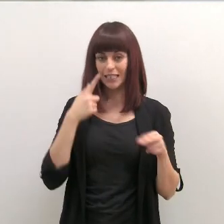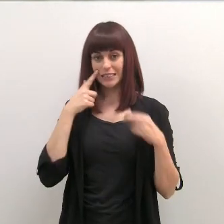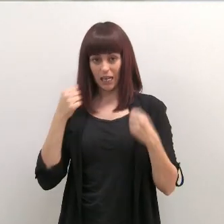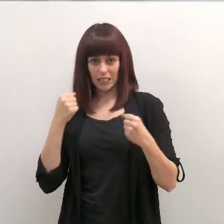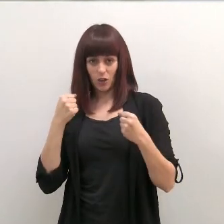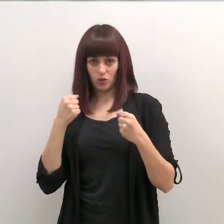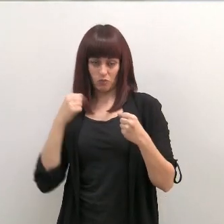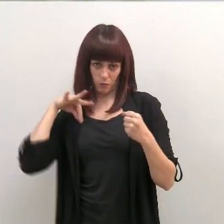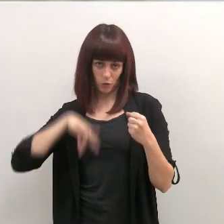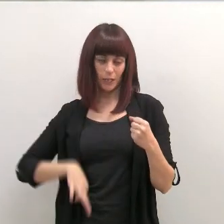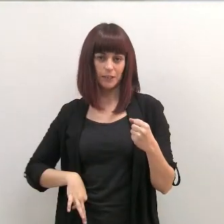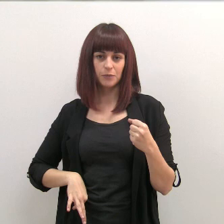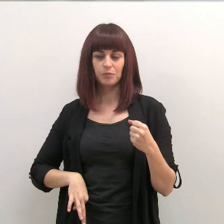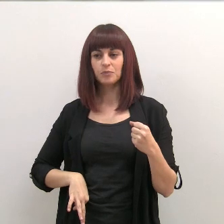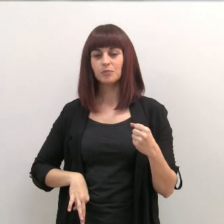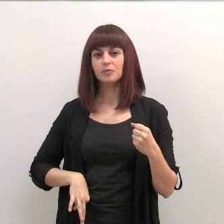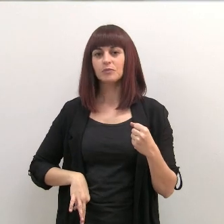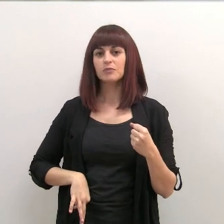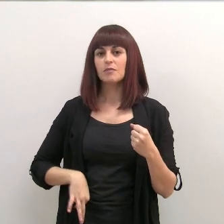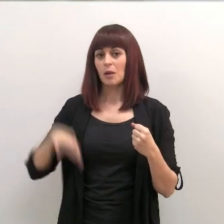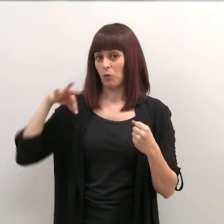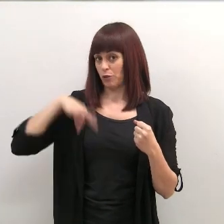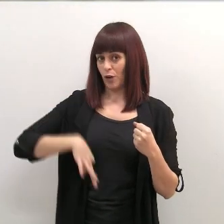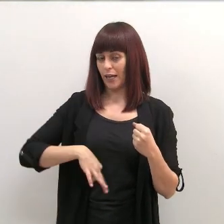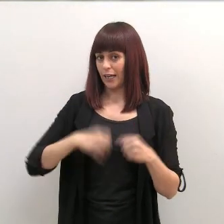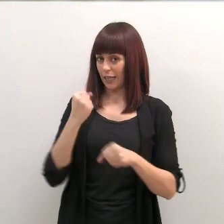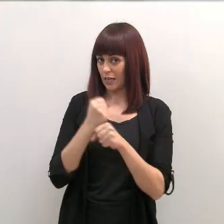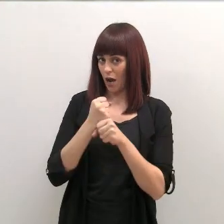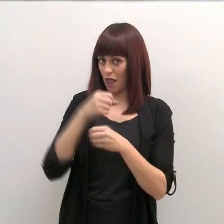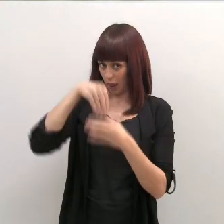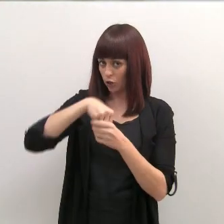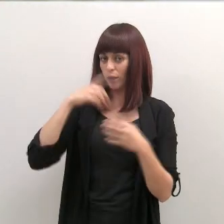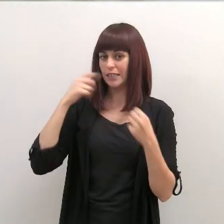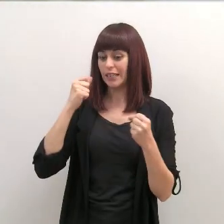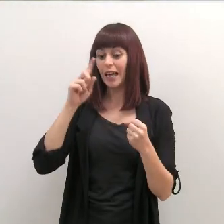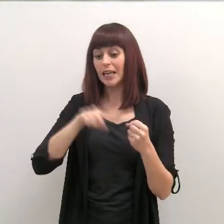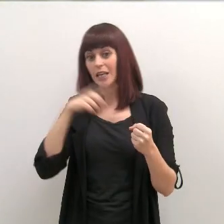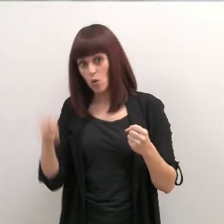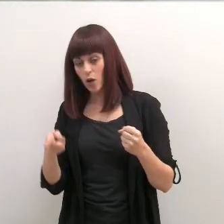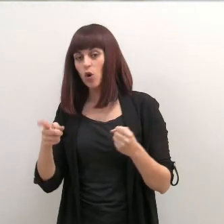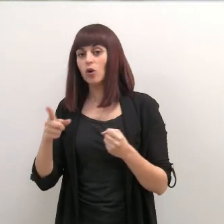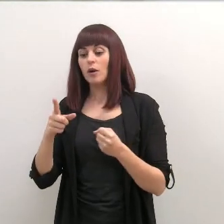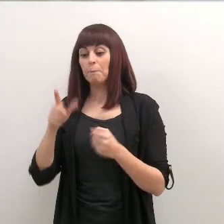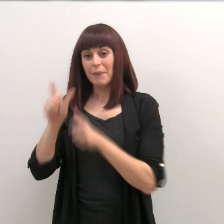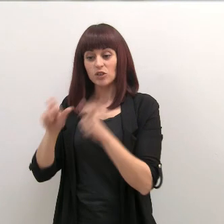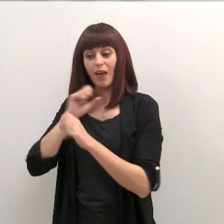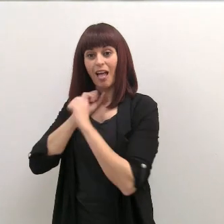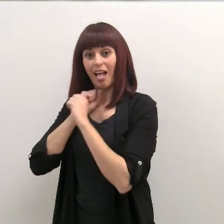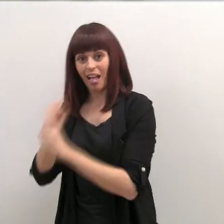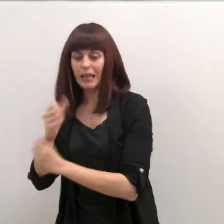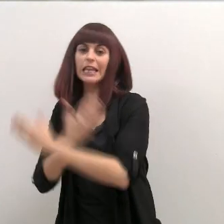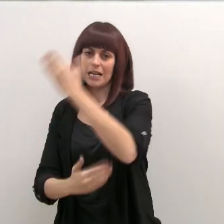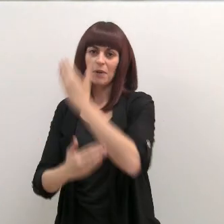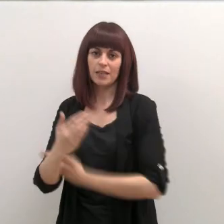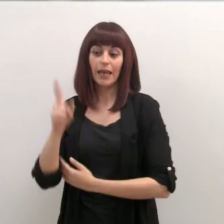sanitarios, primera línea y no primera línea, y luego estarían grandes discapacitados y trabajadores, de trabajadores